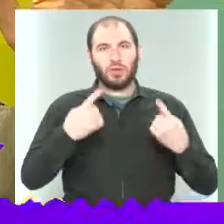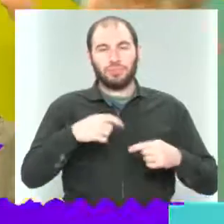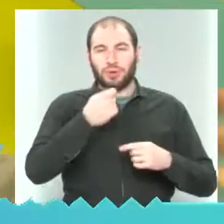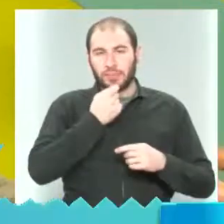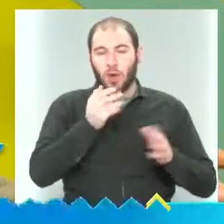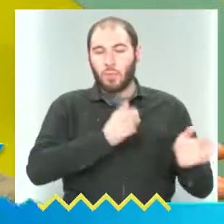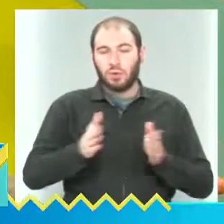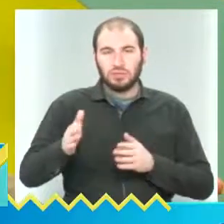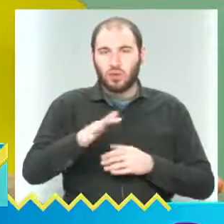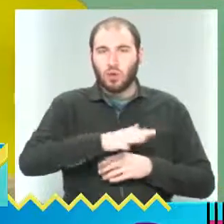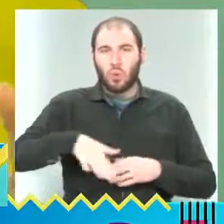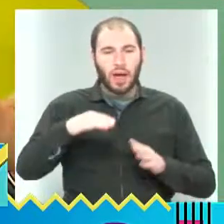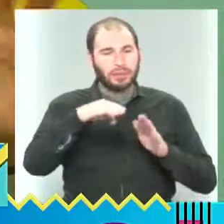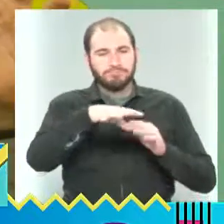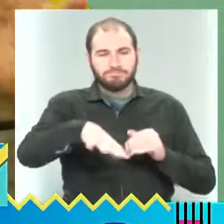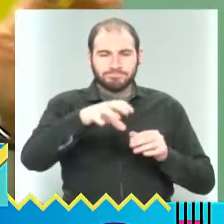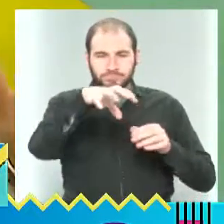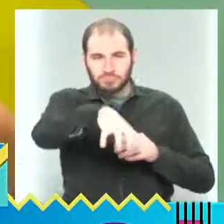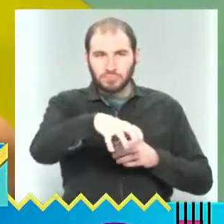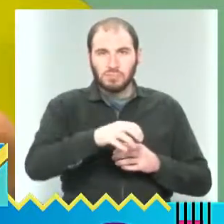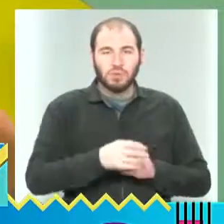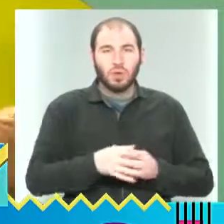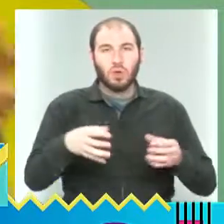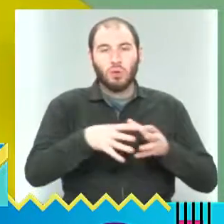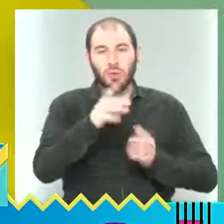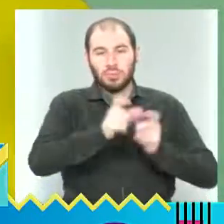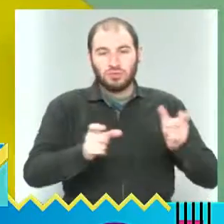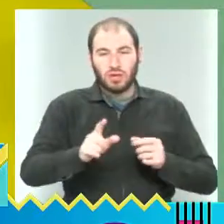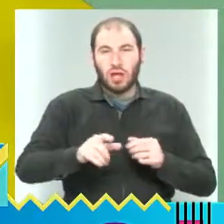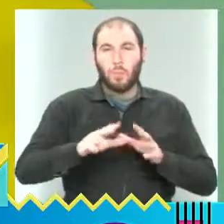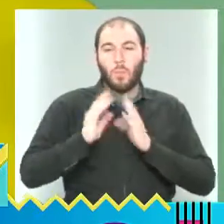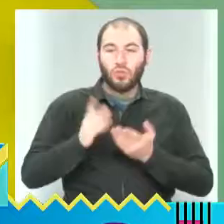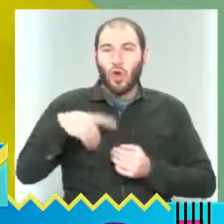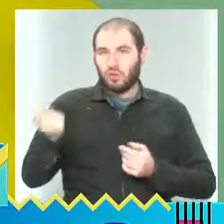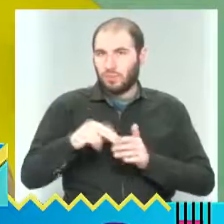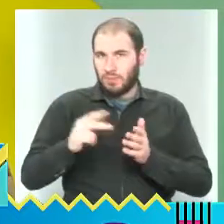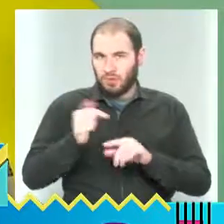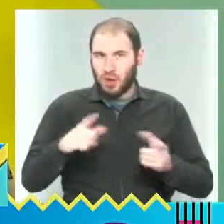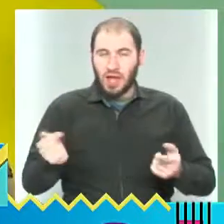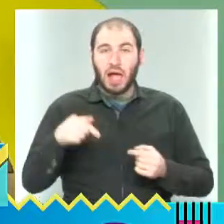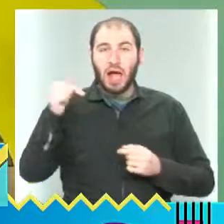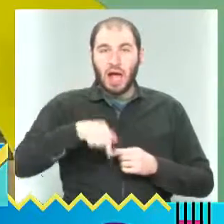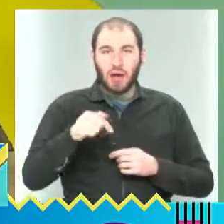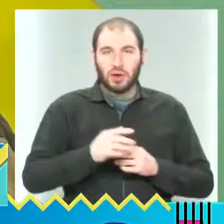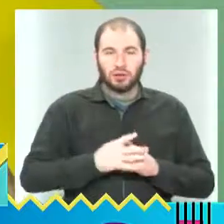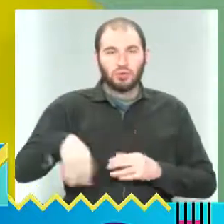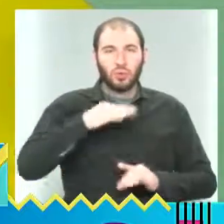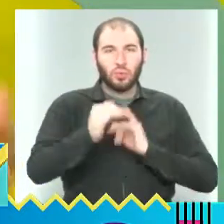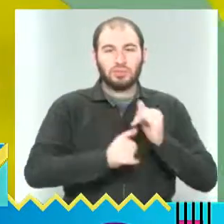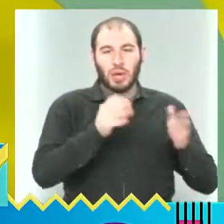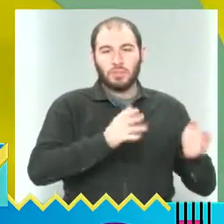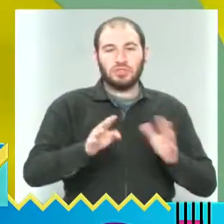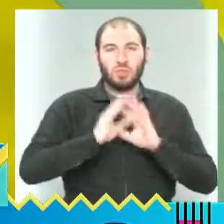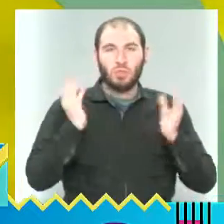ocurría un proceso en un lugar determinado, entonces afectaba a un grupo de gente y el resto del planeta no. En este momento justamente estamos hablando de